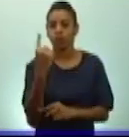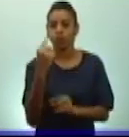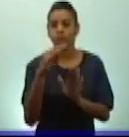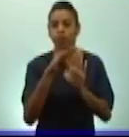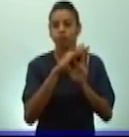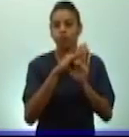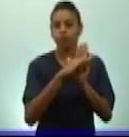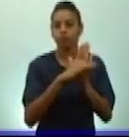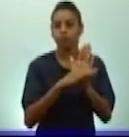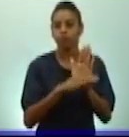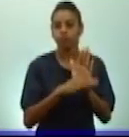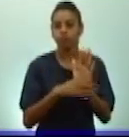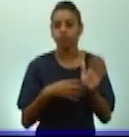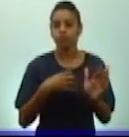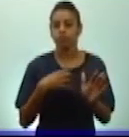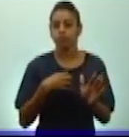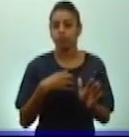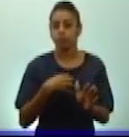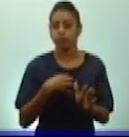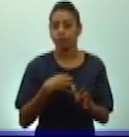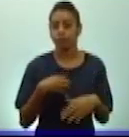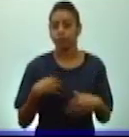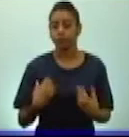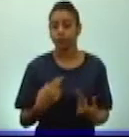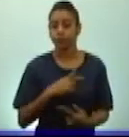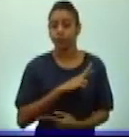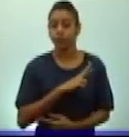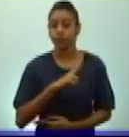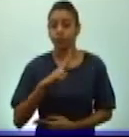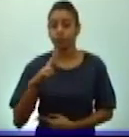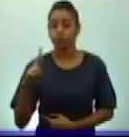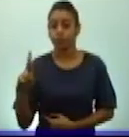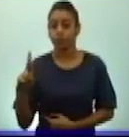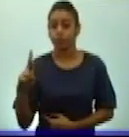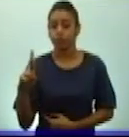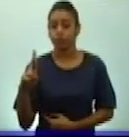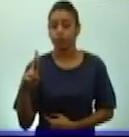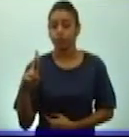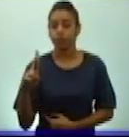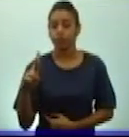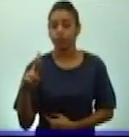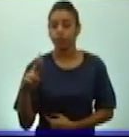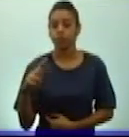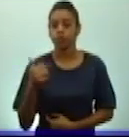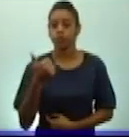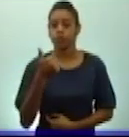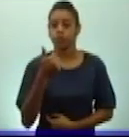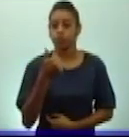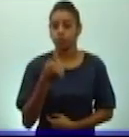medidas adoptadas por el gobierno revolucionario. Inciso A: